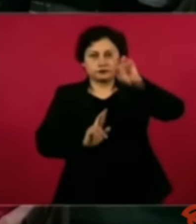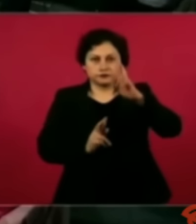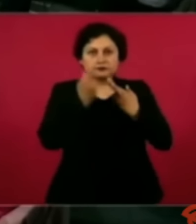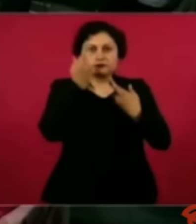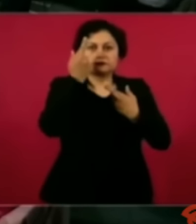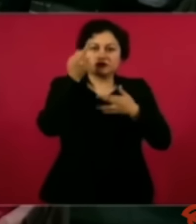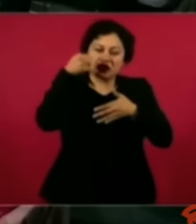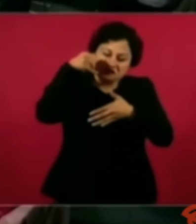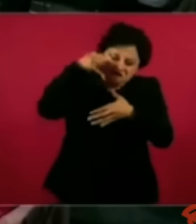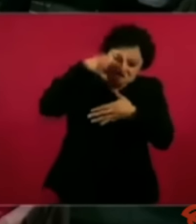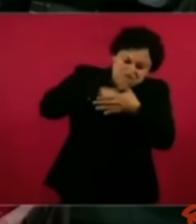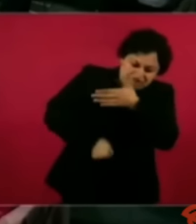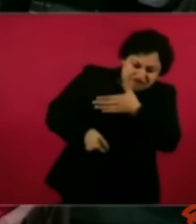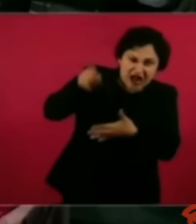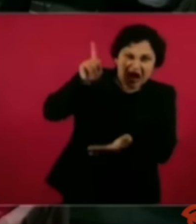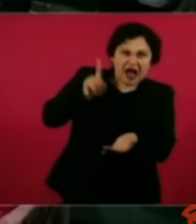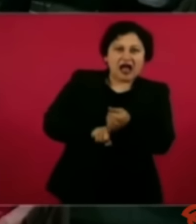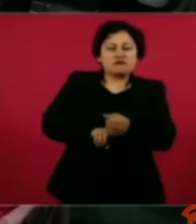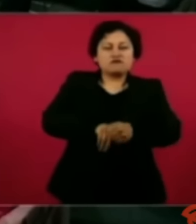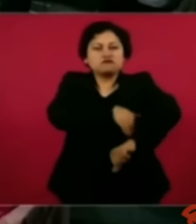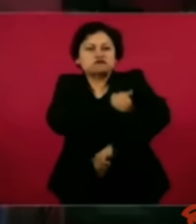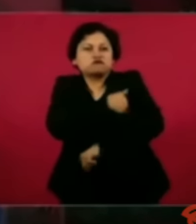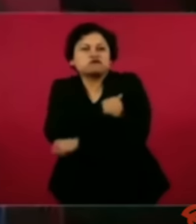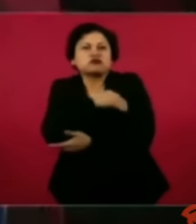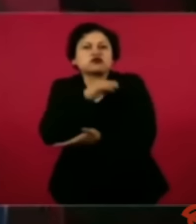Por ejemplo, avanzaron